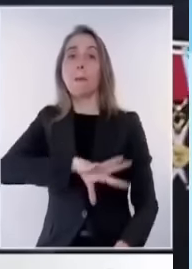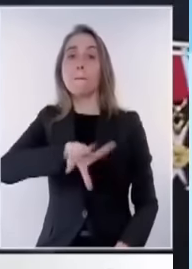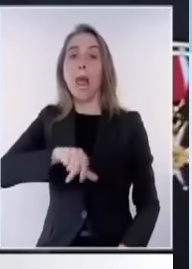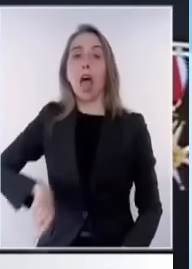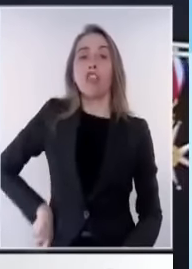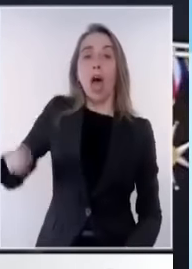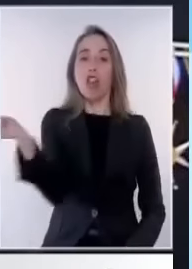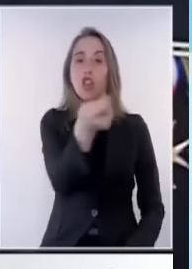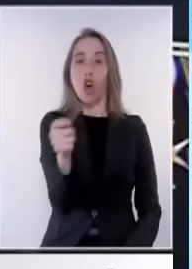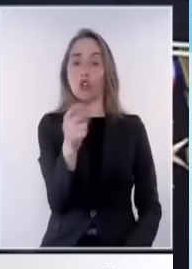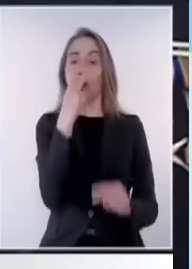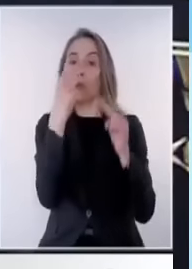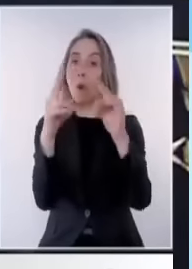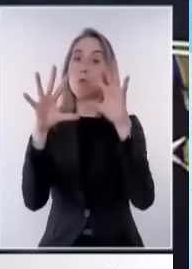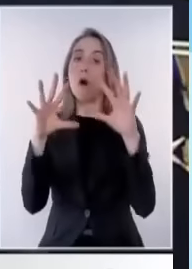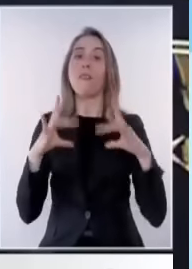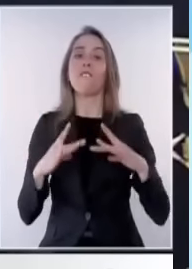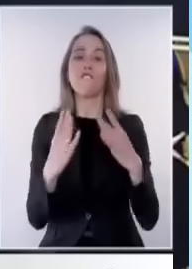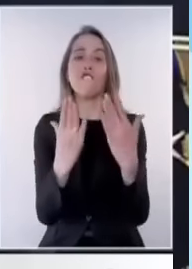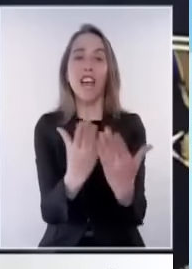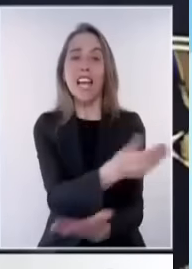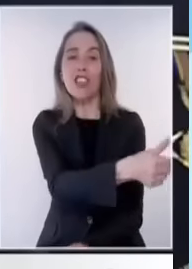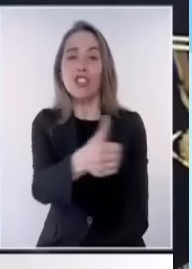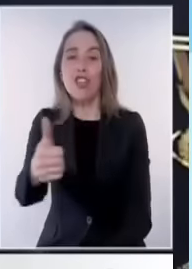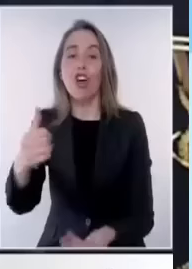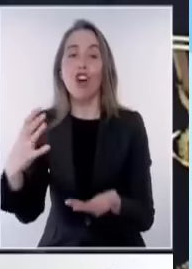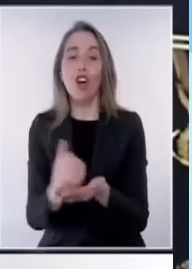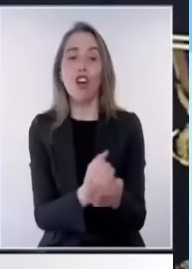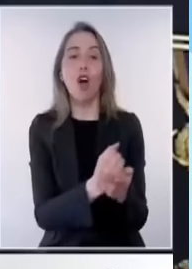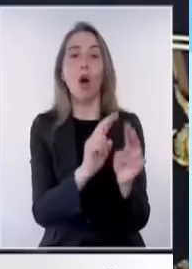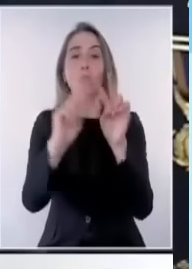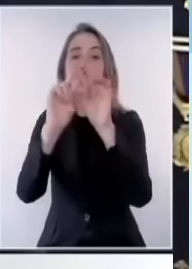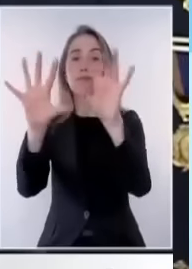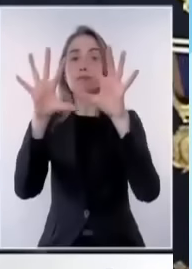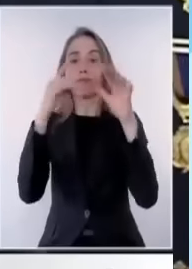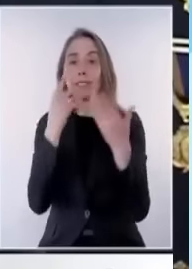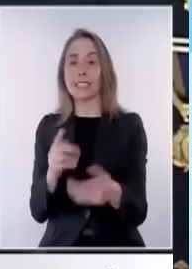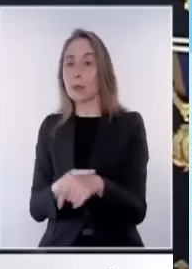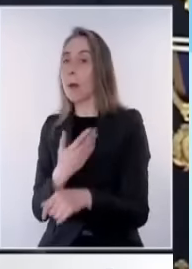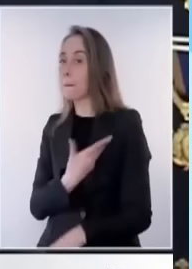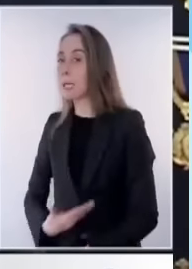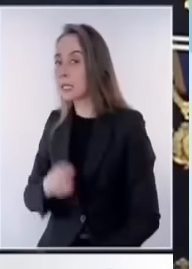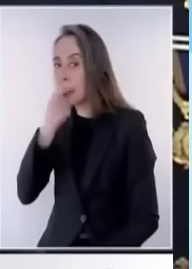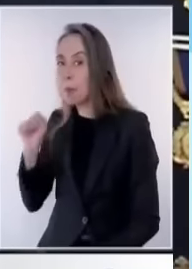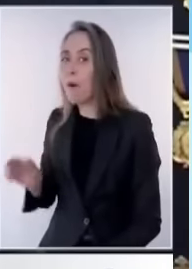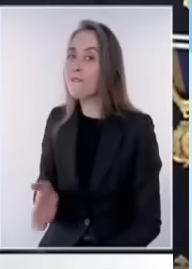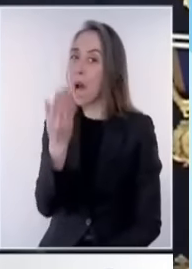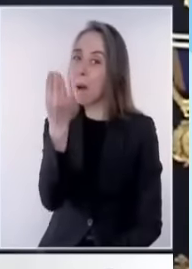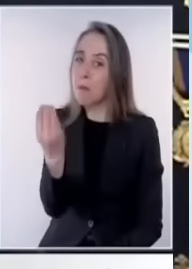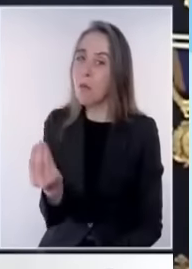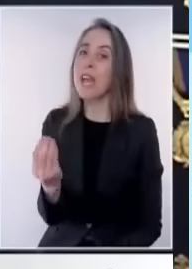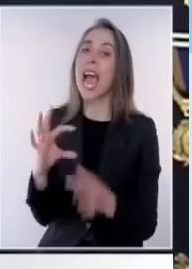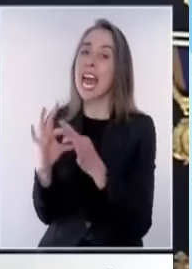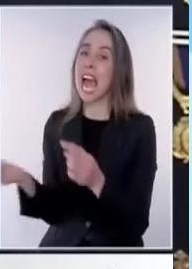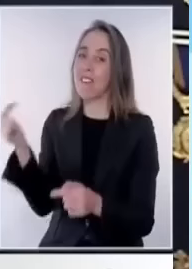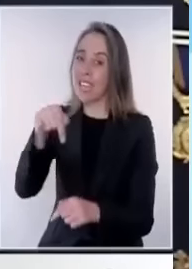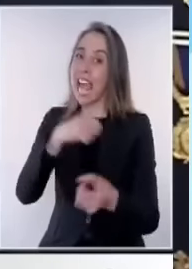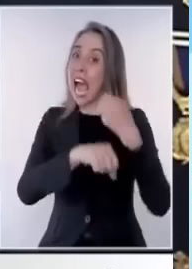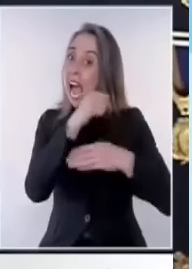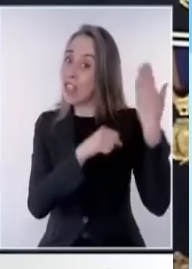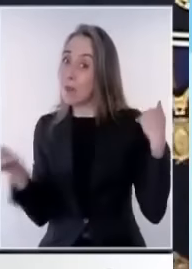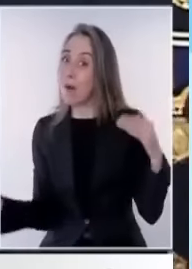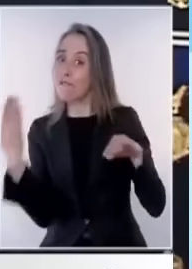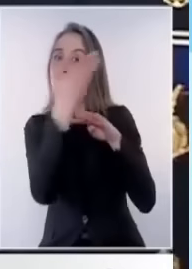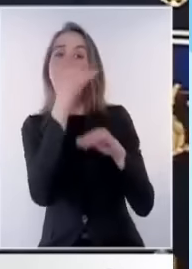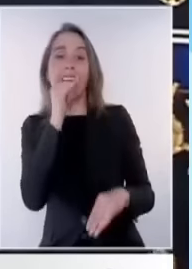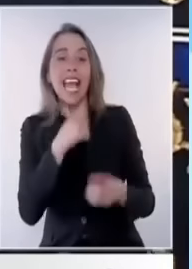plaza, la Plaza Sotomayor, y en verdad felicitaciones a todos quienes logran que esté así en este momento. Presidente Gabriel Boric, que le vaya muy bien, gracias por estar aquí hoy día. El año